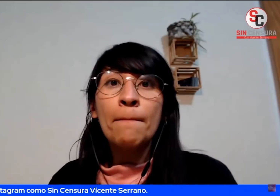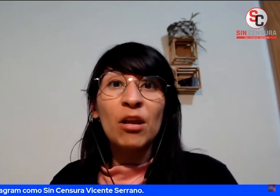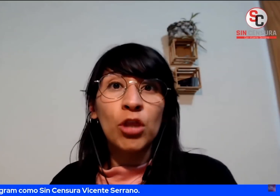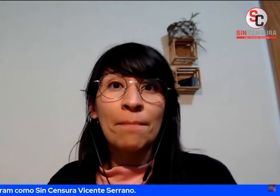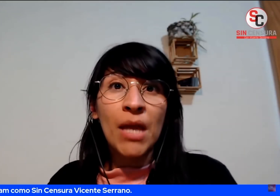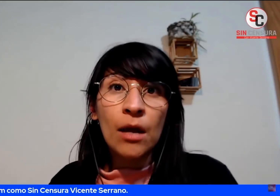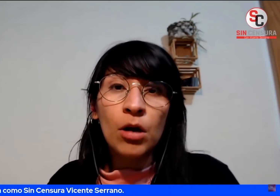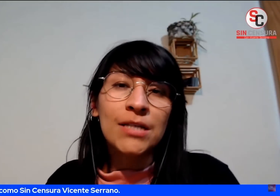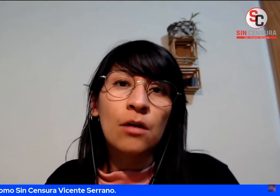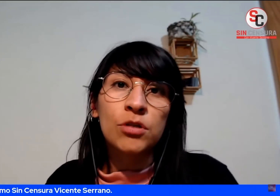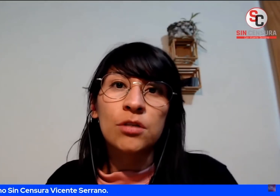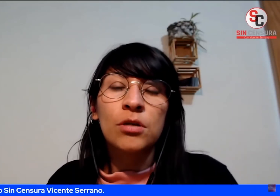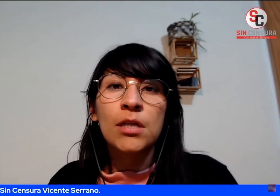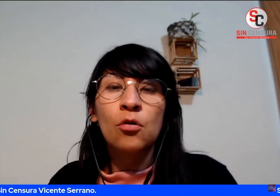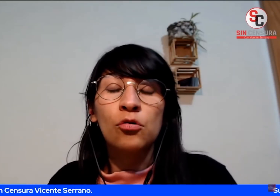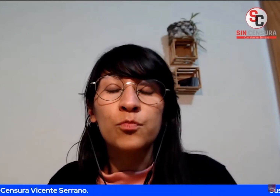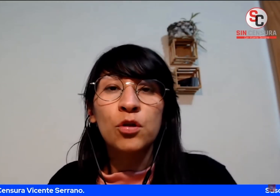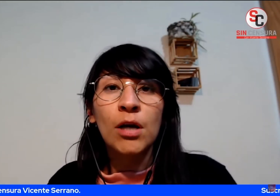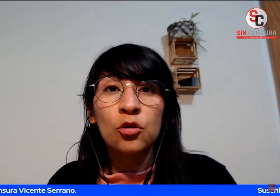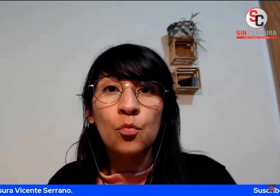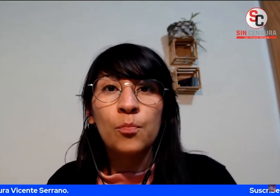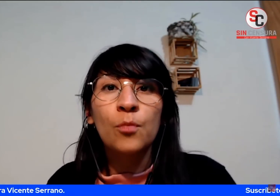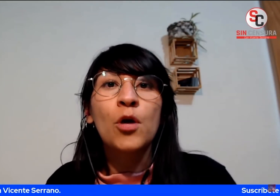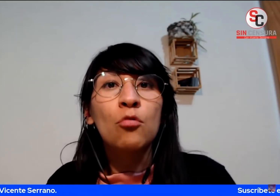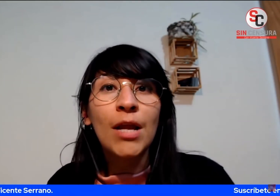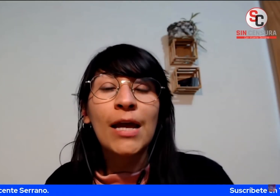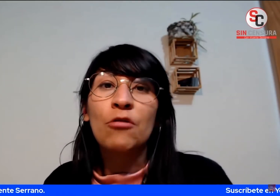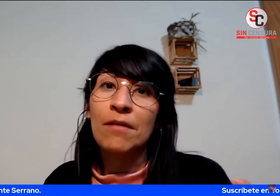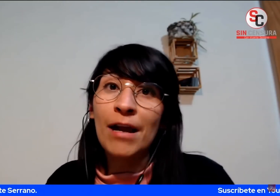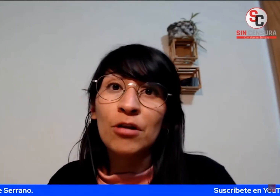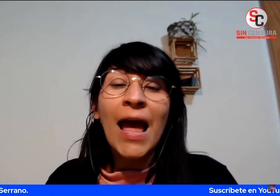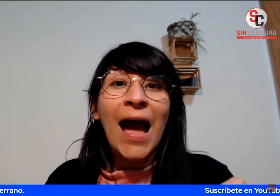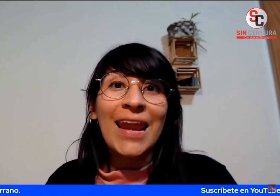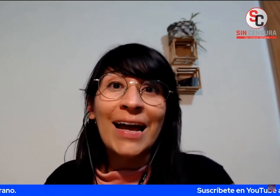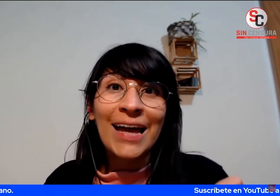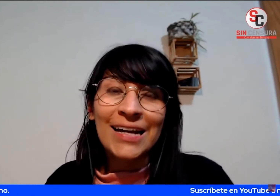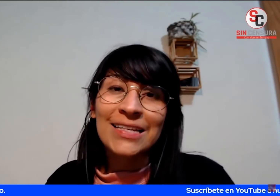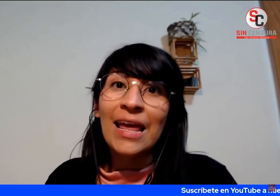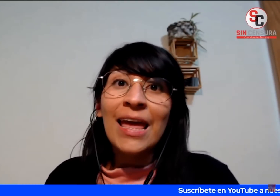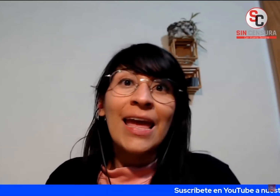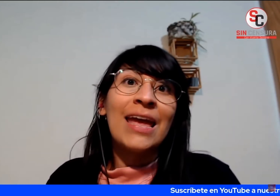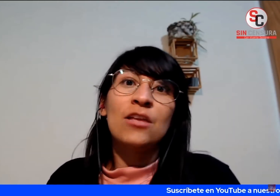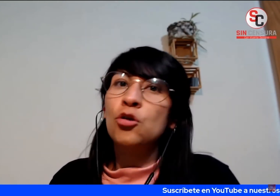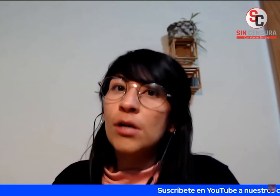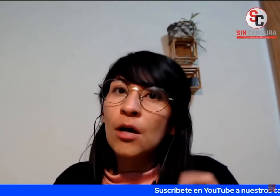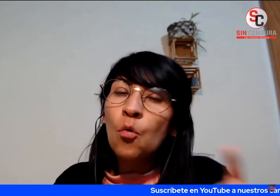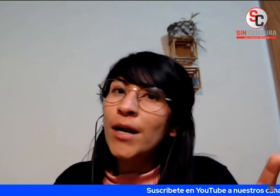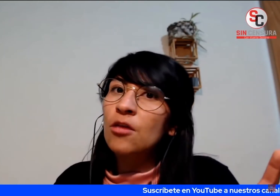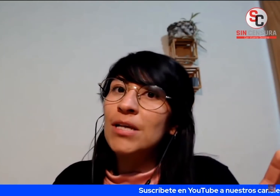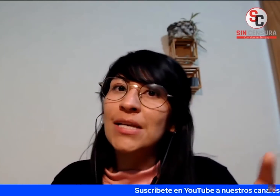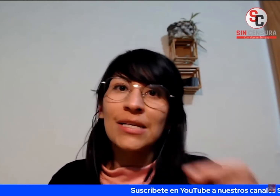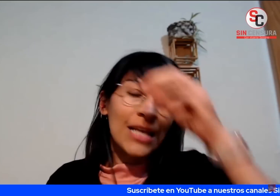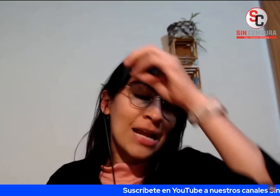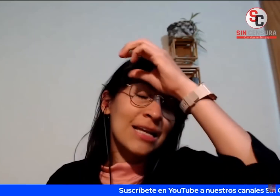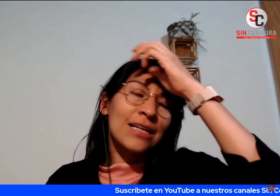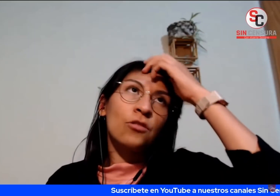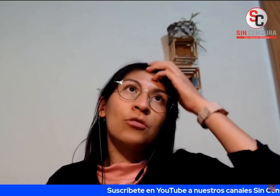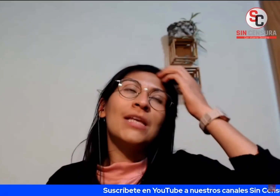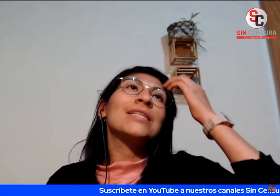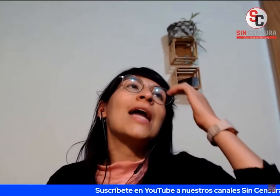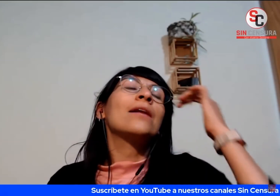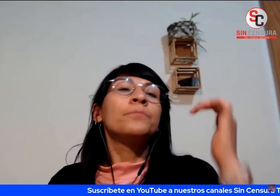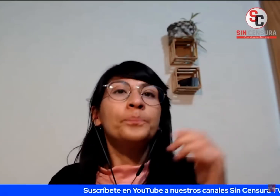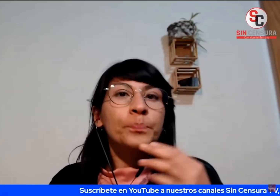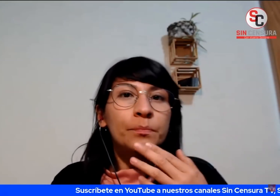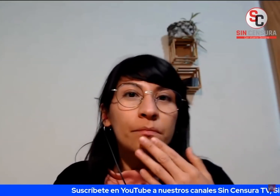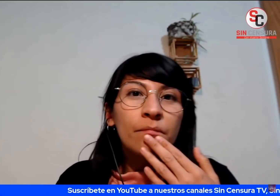Rousseff, pero también con las acusaciones de corrupción que tuvo el propio Lula y que lo llevaron a la cárcel. Yo recuerdo esas escenas en